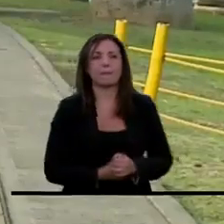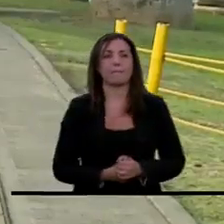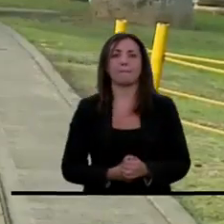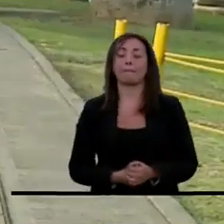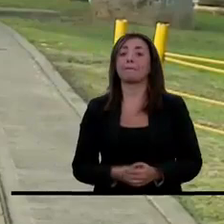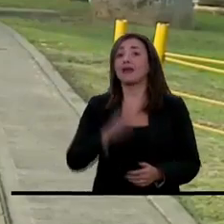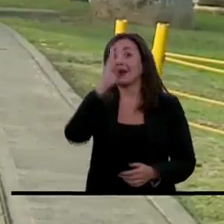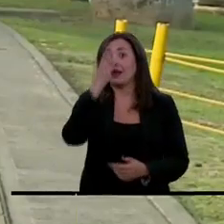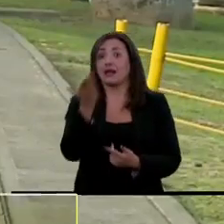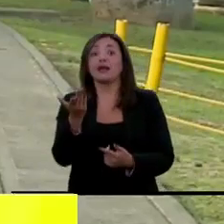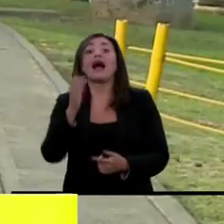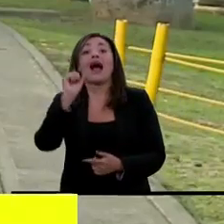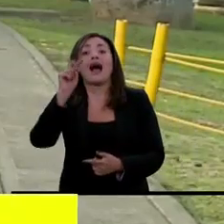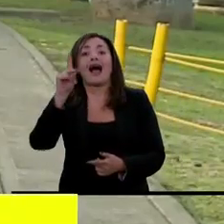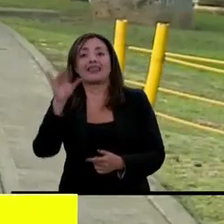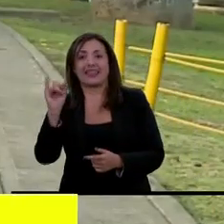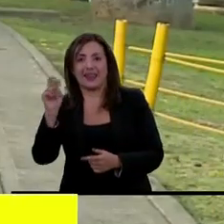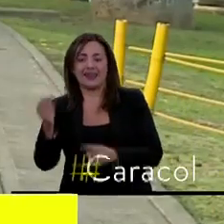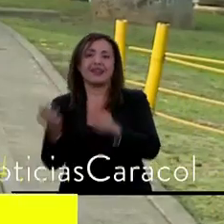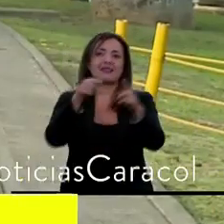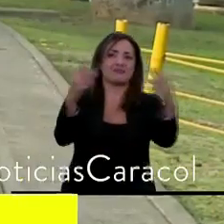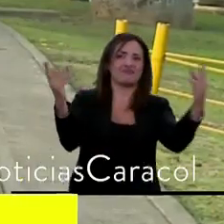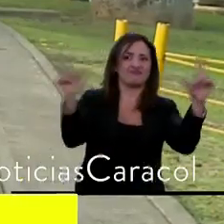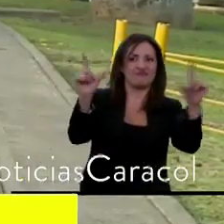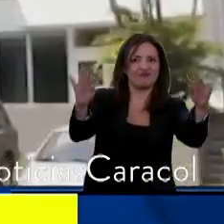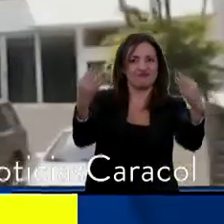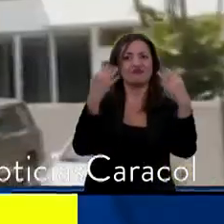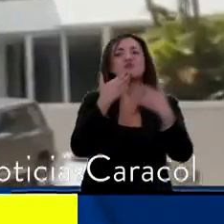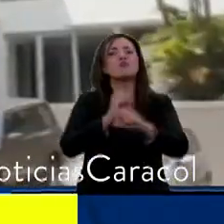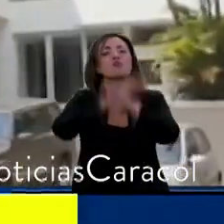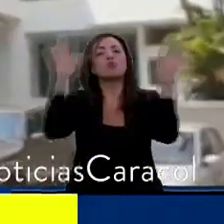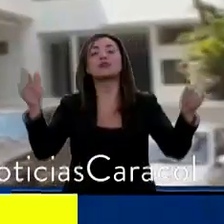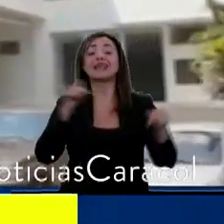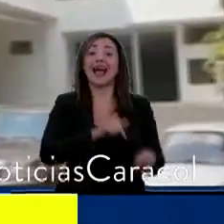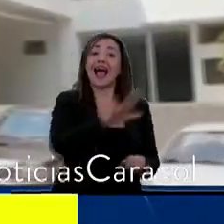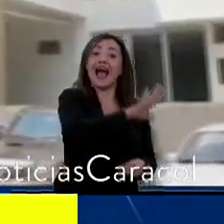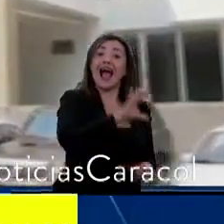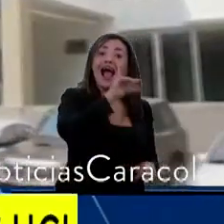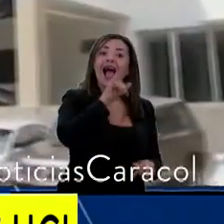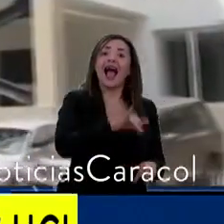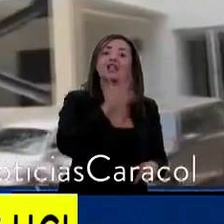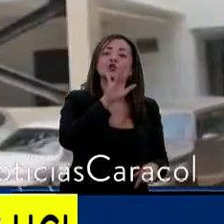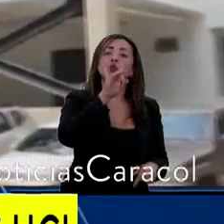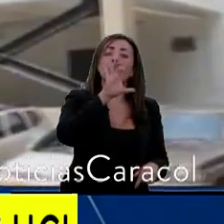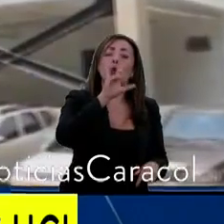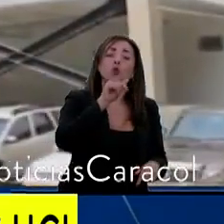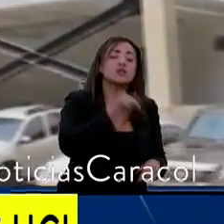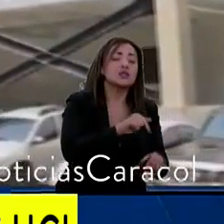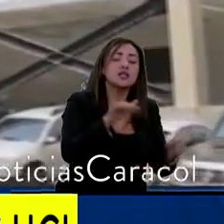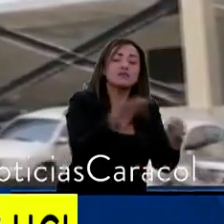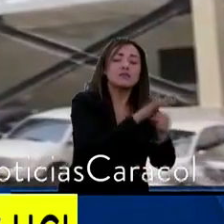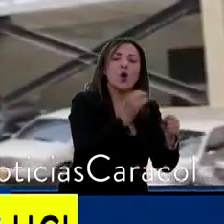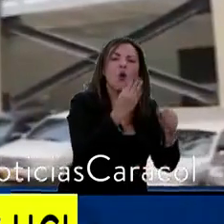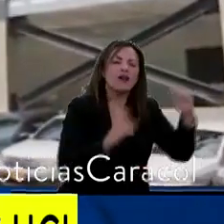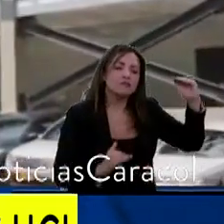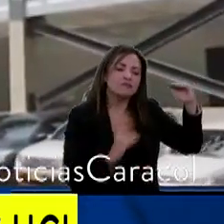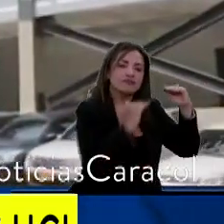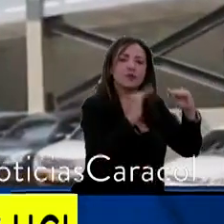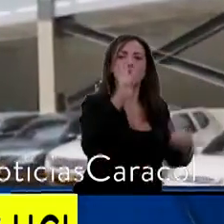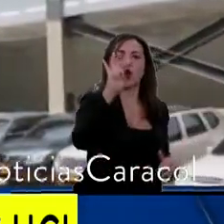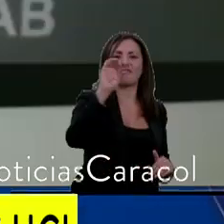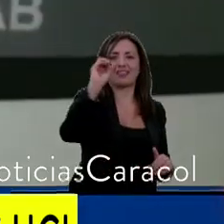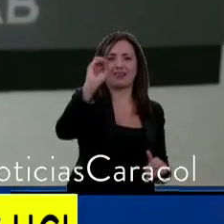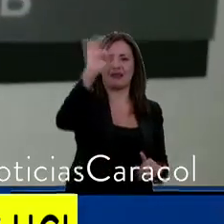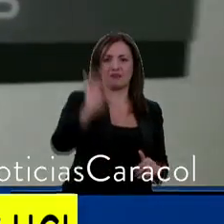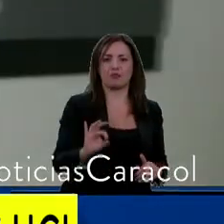Andreina, televidentes, muy buenos días. En Cali la ocupación de las unidades de cuidados intensivos permanece en un 90%.